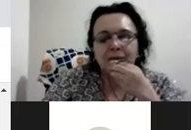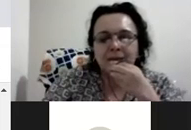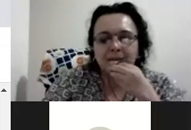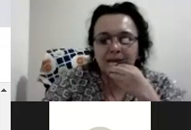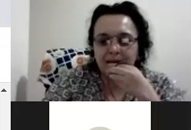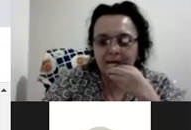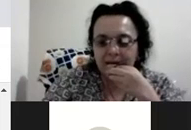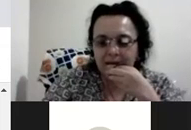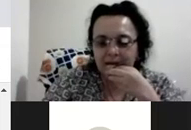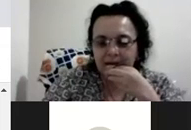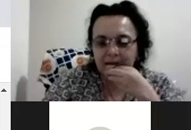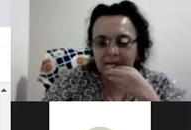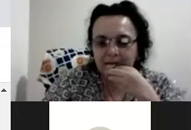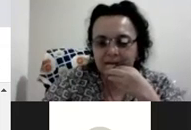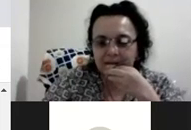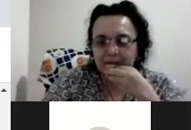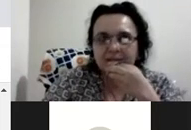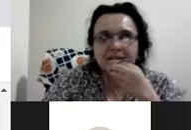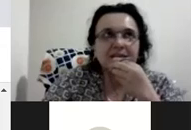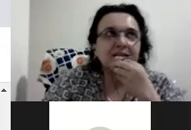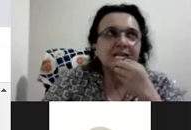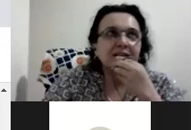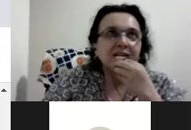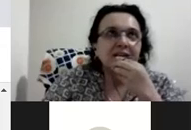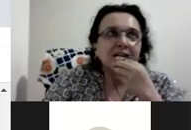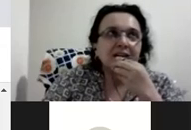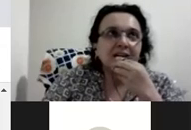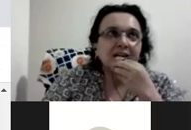está como también el ¿cómo se llama esta?